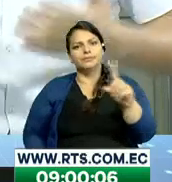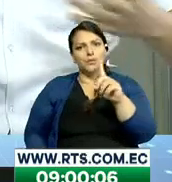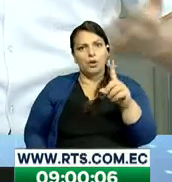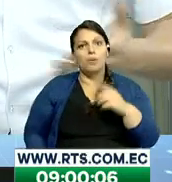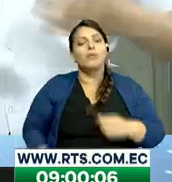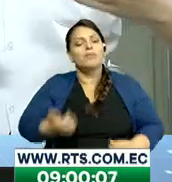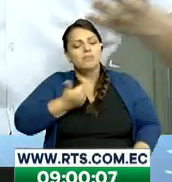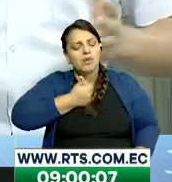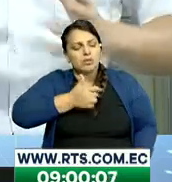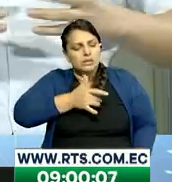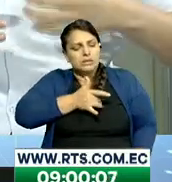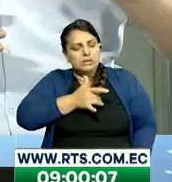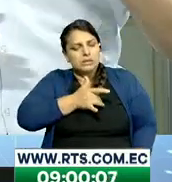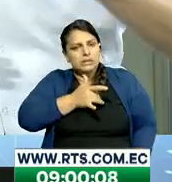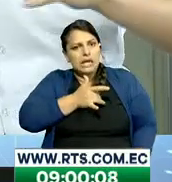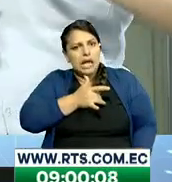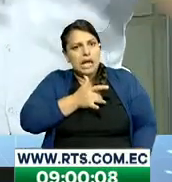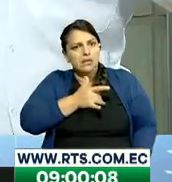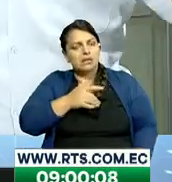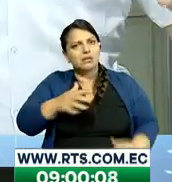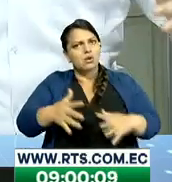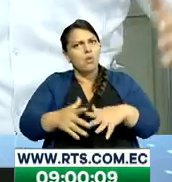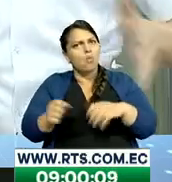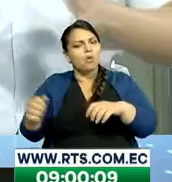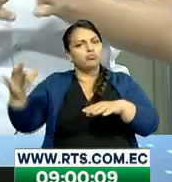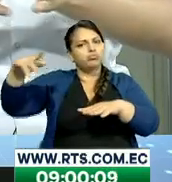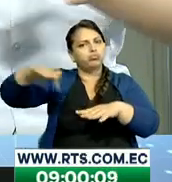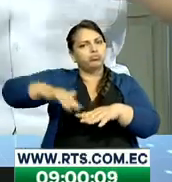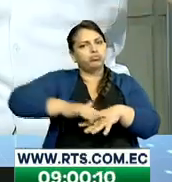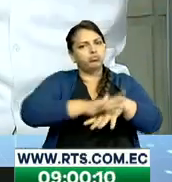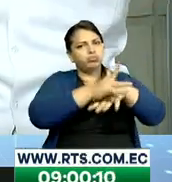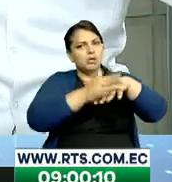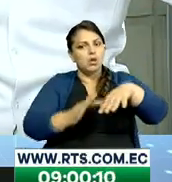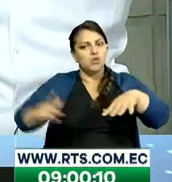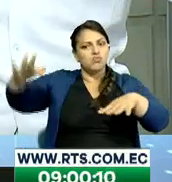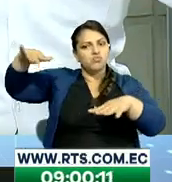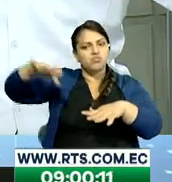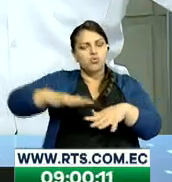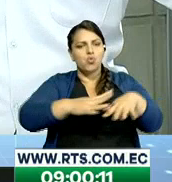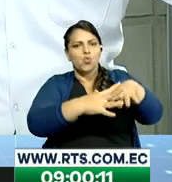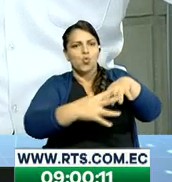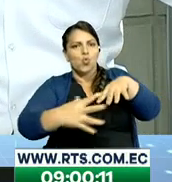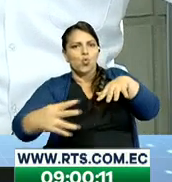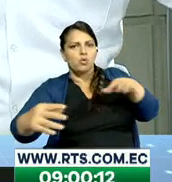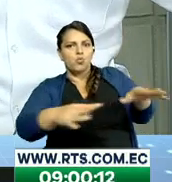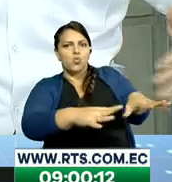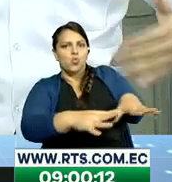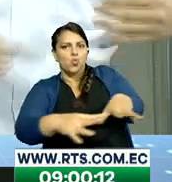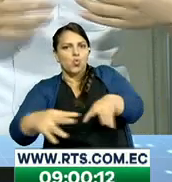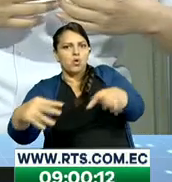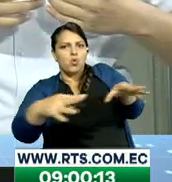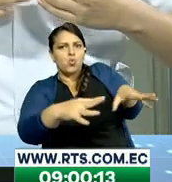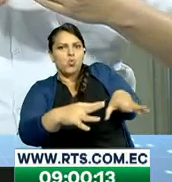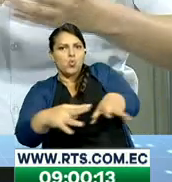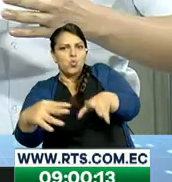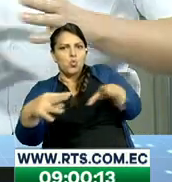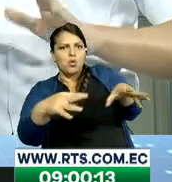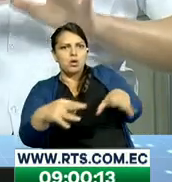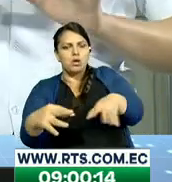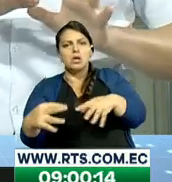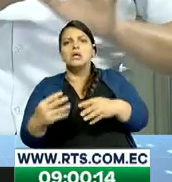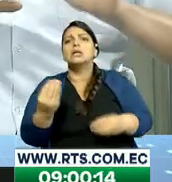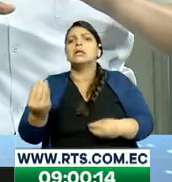condiciones fuera de lo normal, un poquito más de fuerza, fuera de lo común, en un área tentativamente de unos 10 metros, ¿verdad? Tiene que dejarse